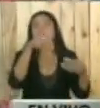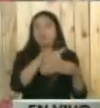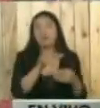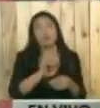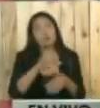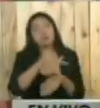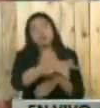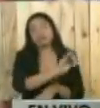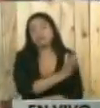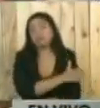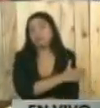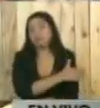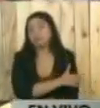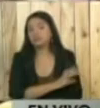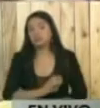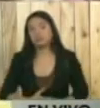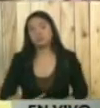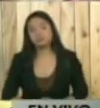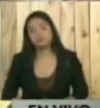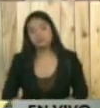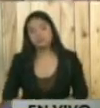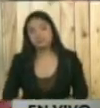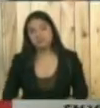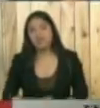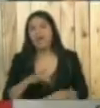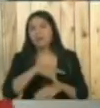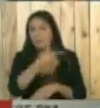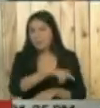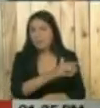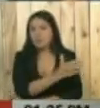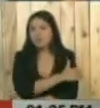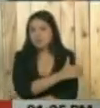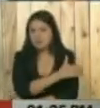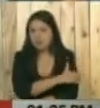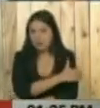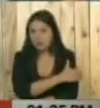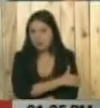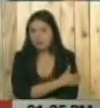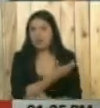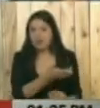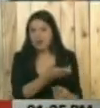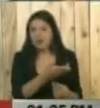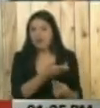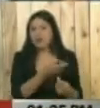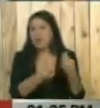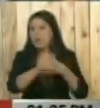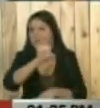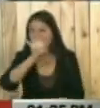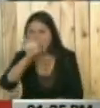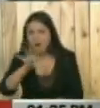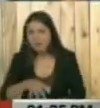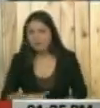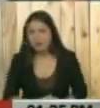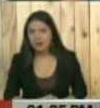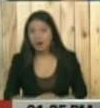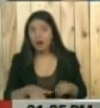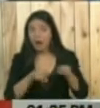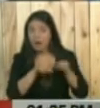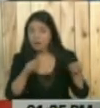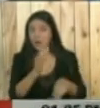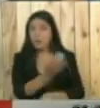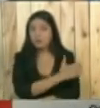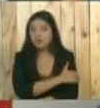oposición maltrecha. A esa oposición vende patria, esa